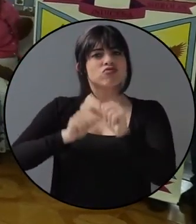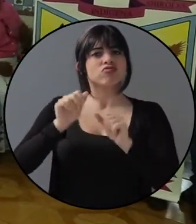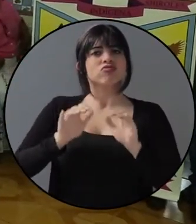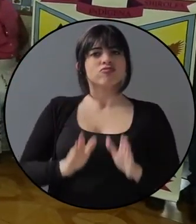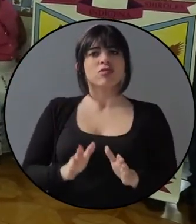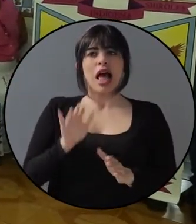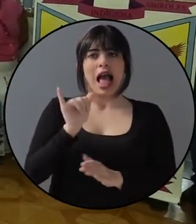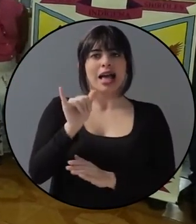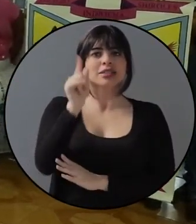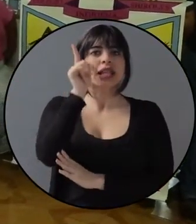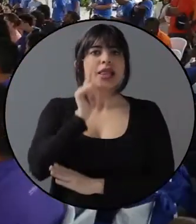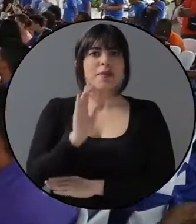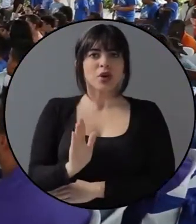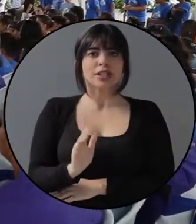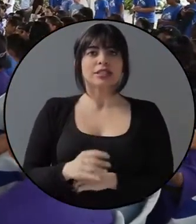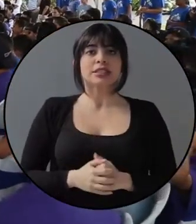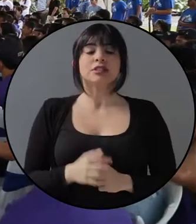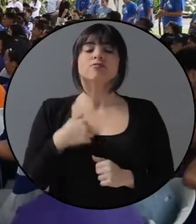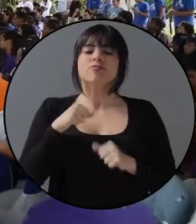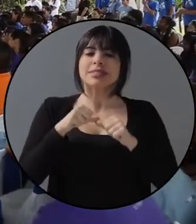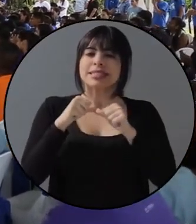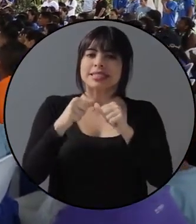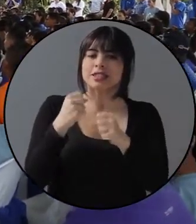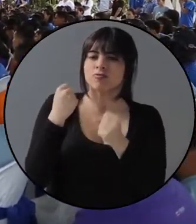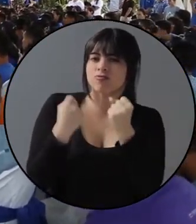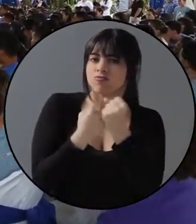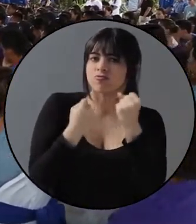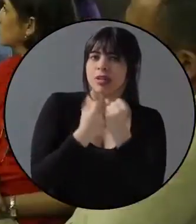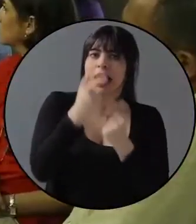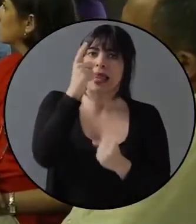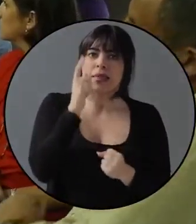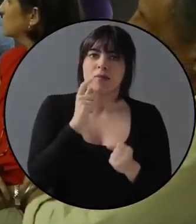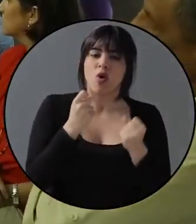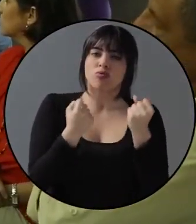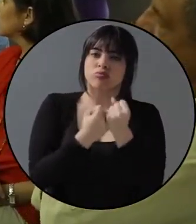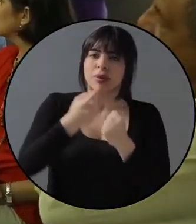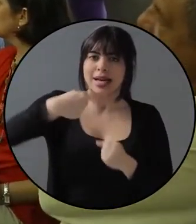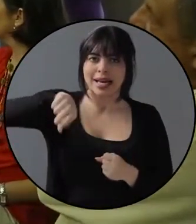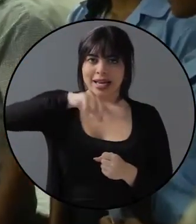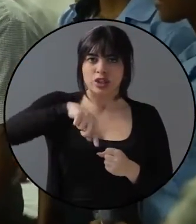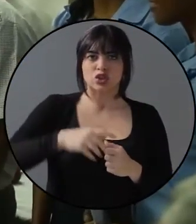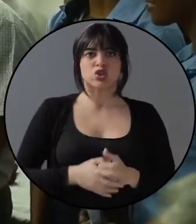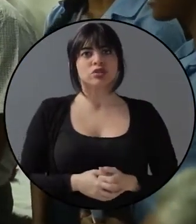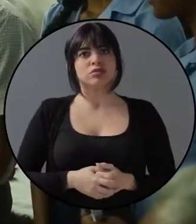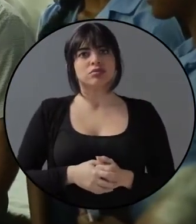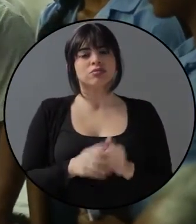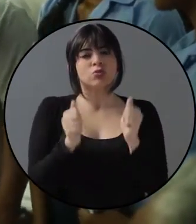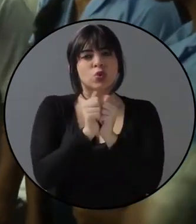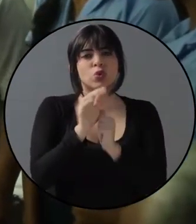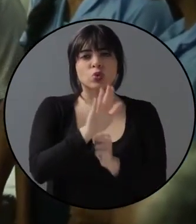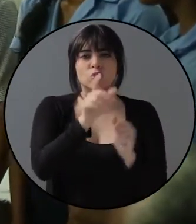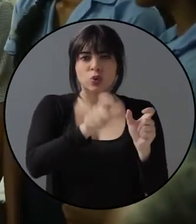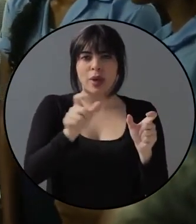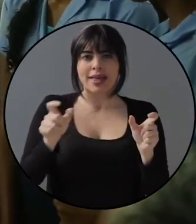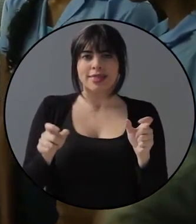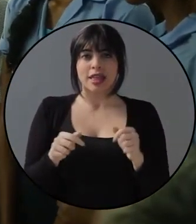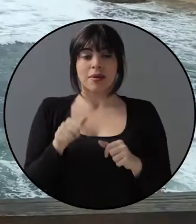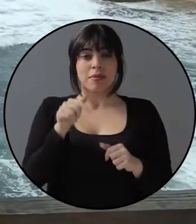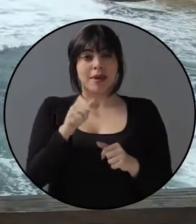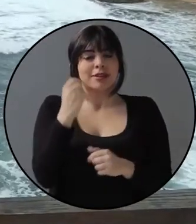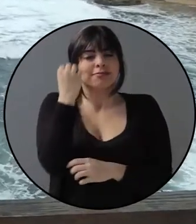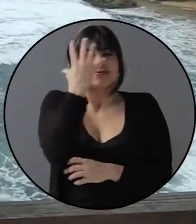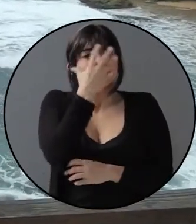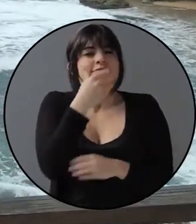de las y los limonenses. Seguiremos adelante con Limón, con ellas y con ellos, con su gente,